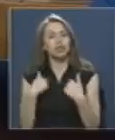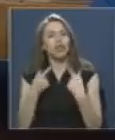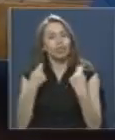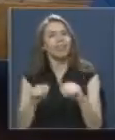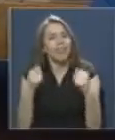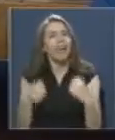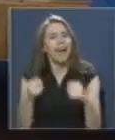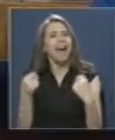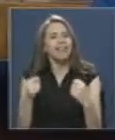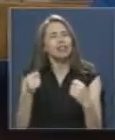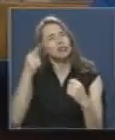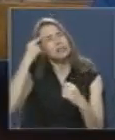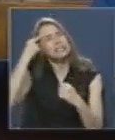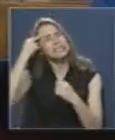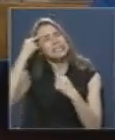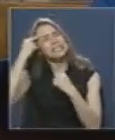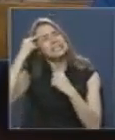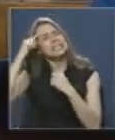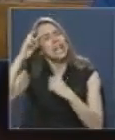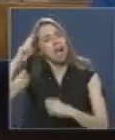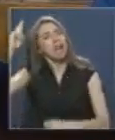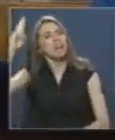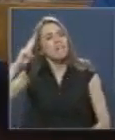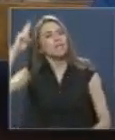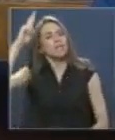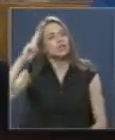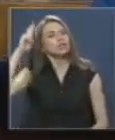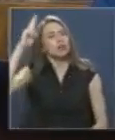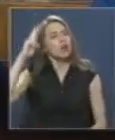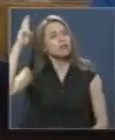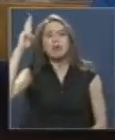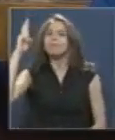intento profundizar en la reflexión y